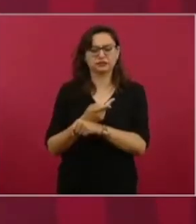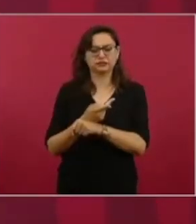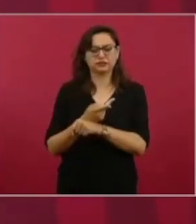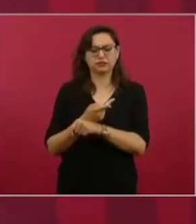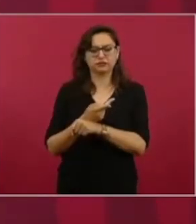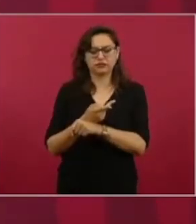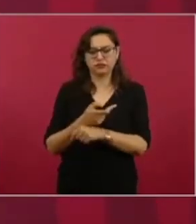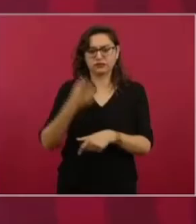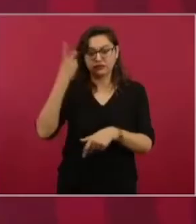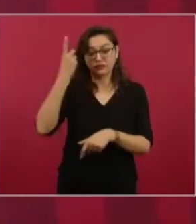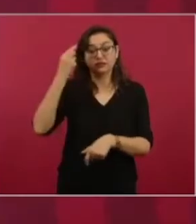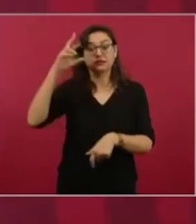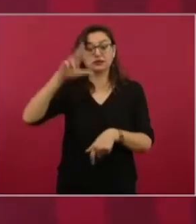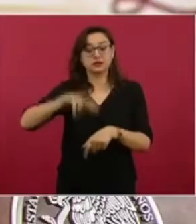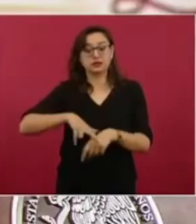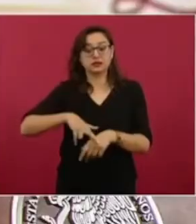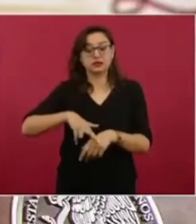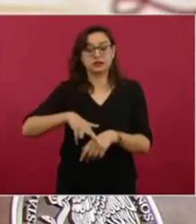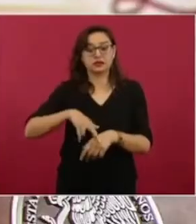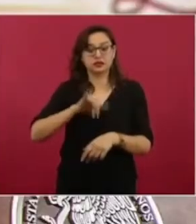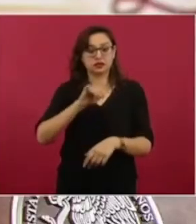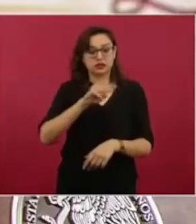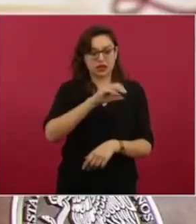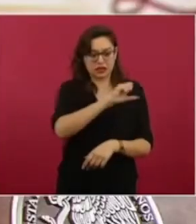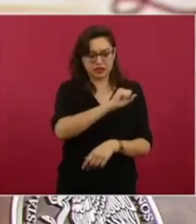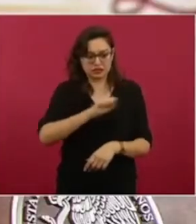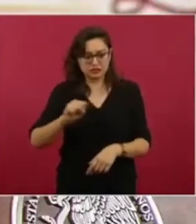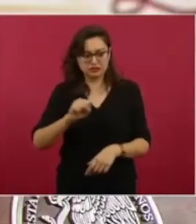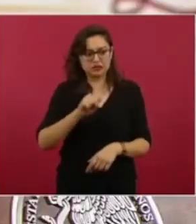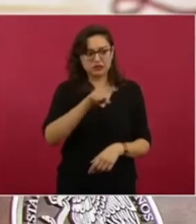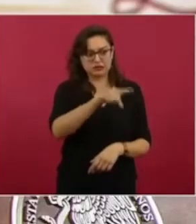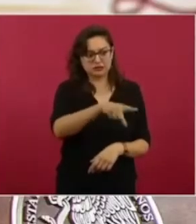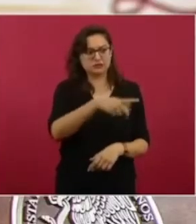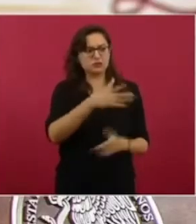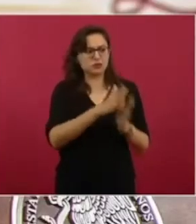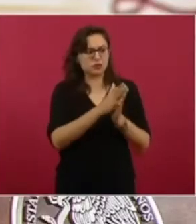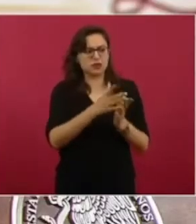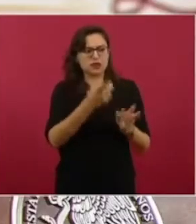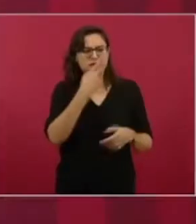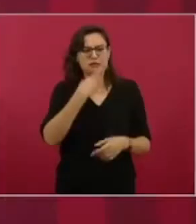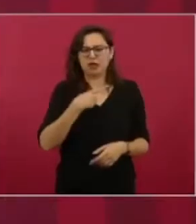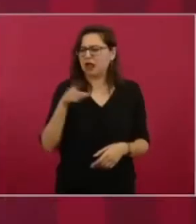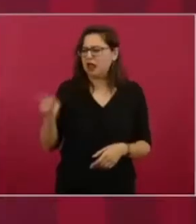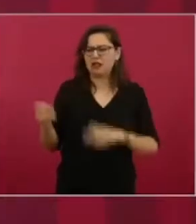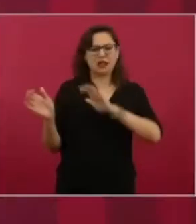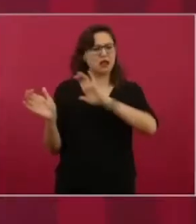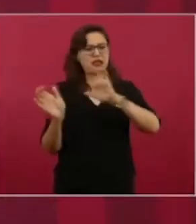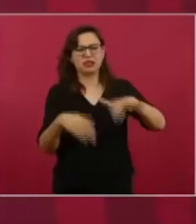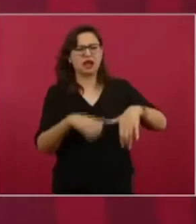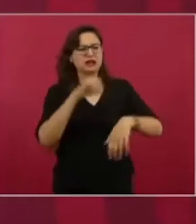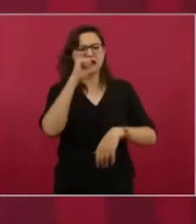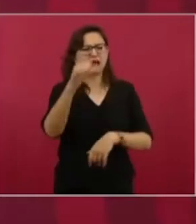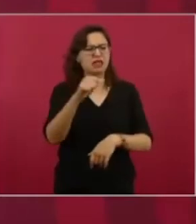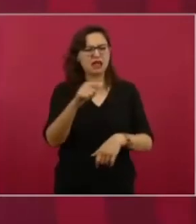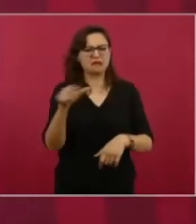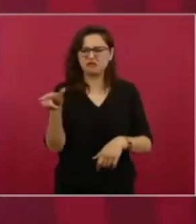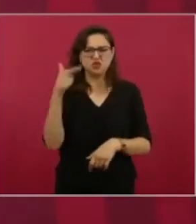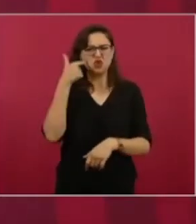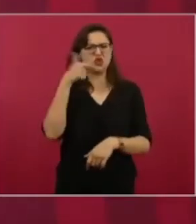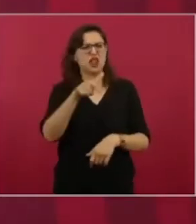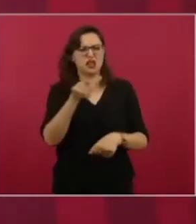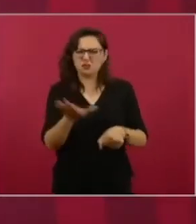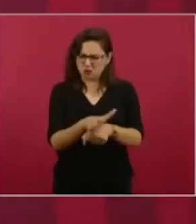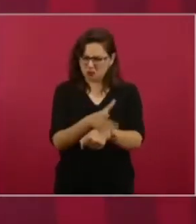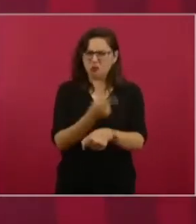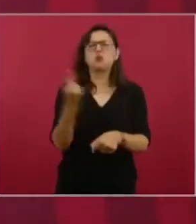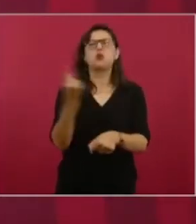del director general del Seguro Social, para que me dieran un poco más de información. La están buscando, pero no hay ningún registro